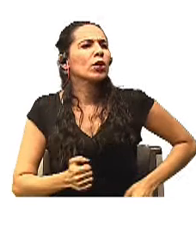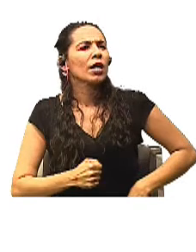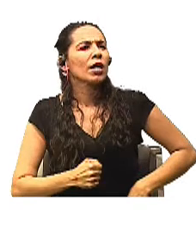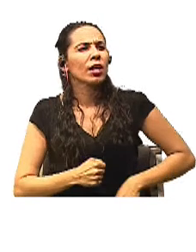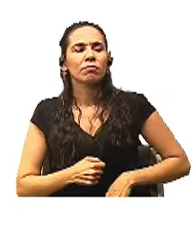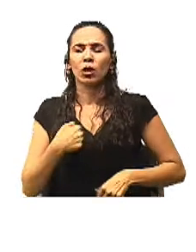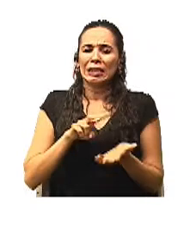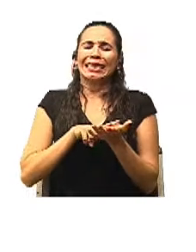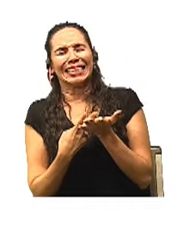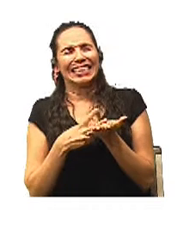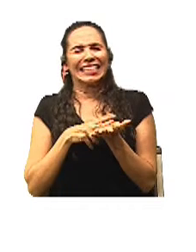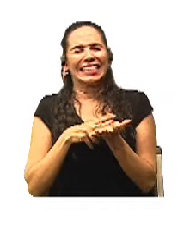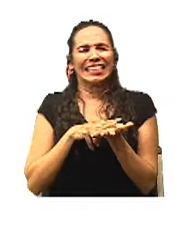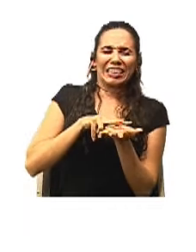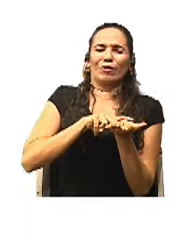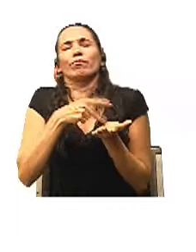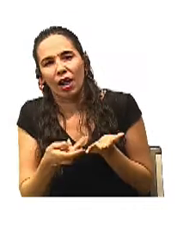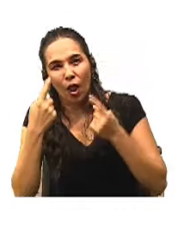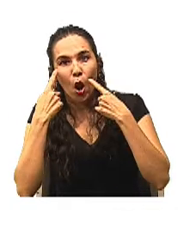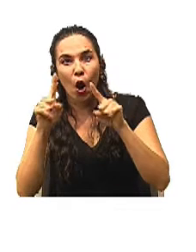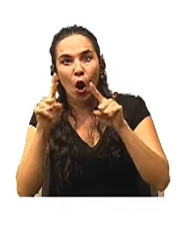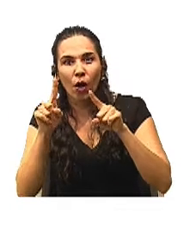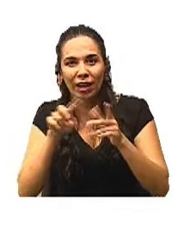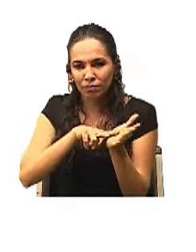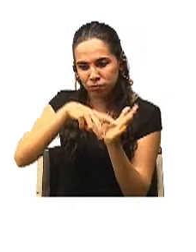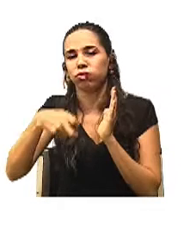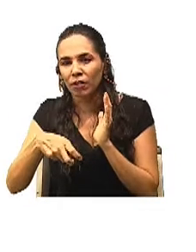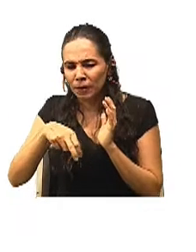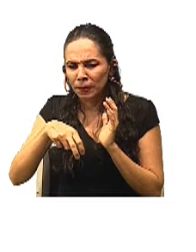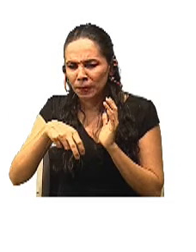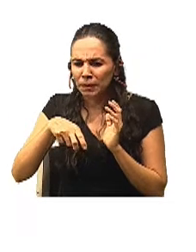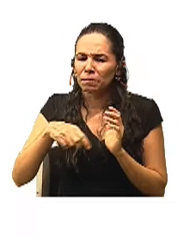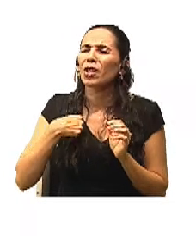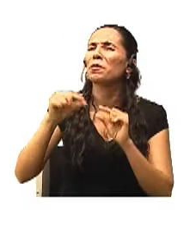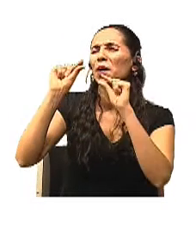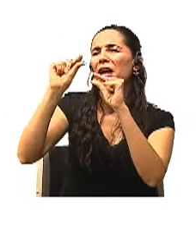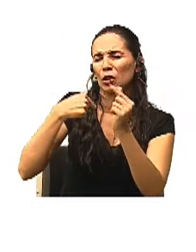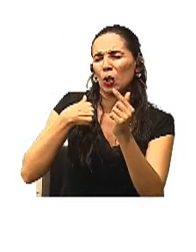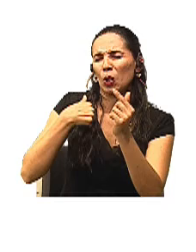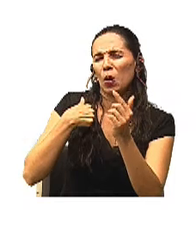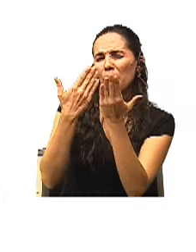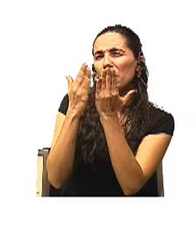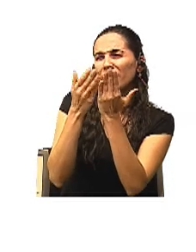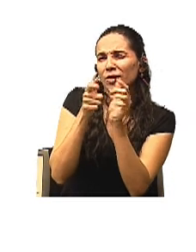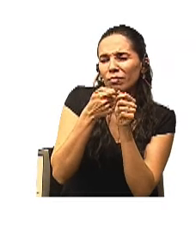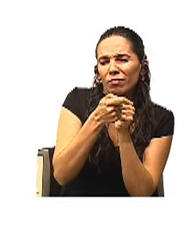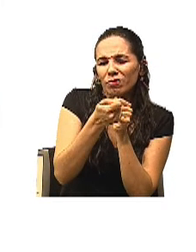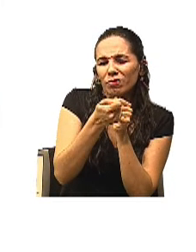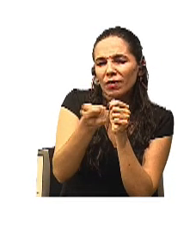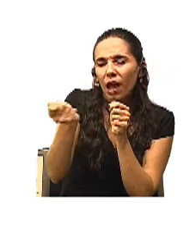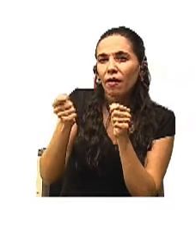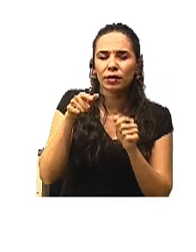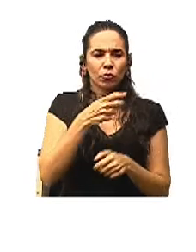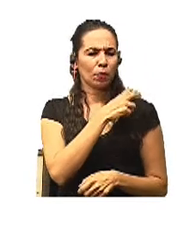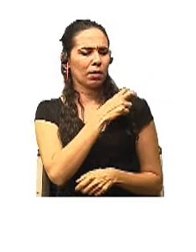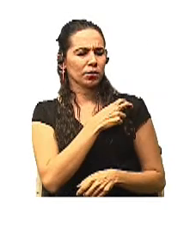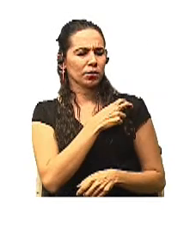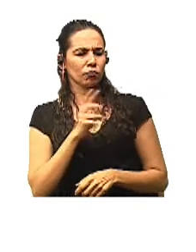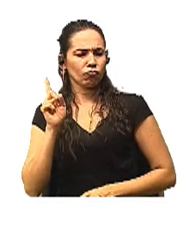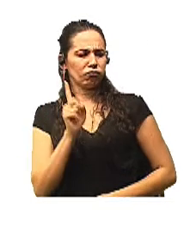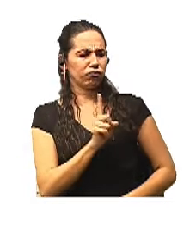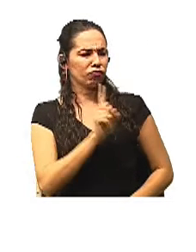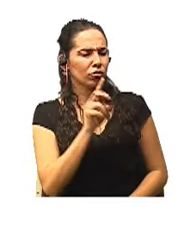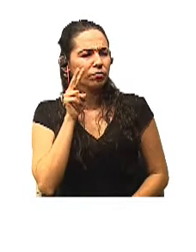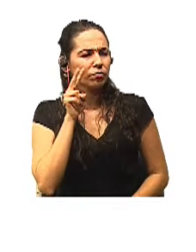fuerza, logra salir de su cama y les informa que abrirá la puerta momentáneamente. El supervisor llega a la puerta de su